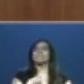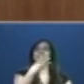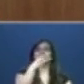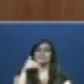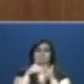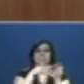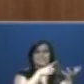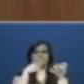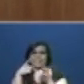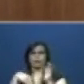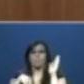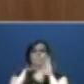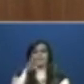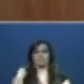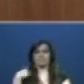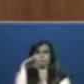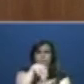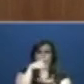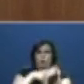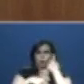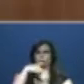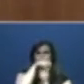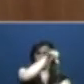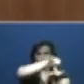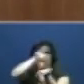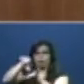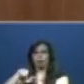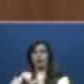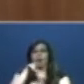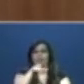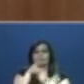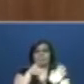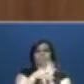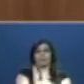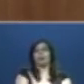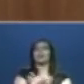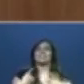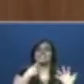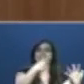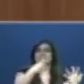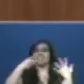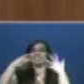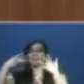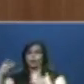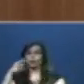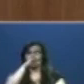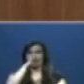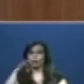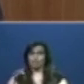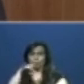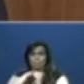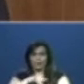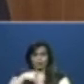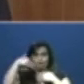consultorios locales explican Por qué en nuestro medio rural trabaja el 68 de todos los médicos de